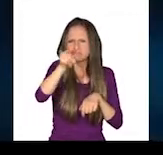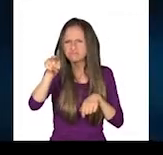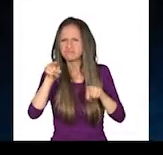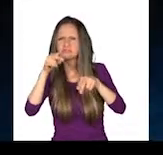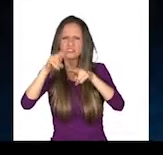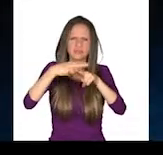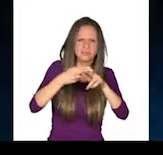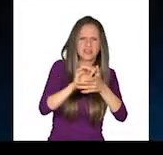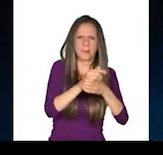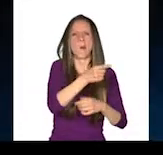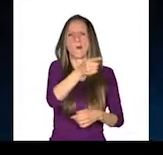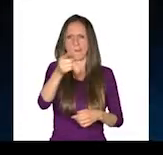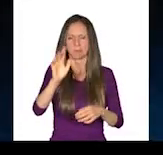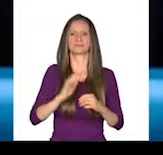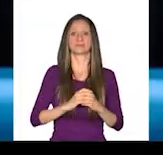familia.